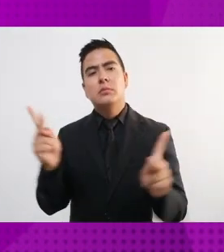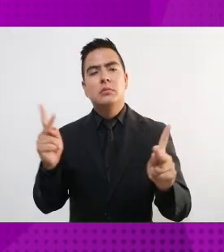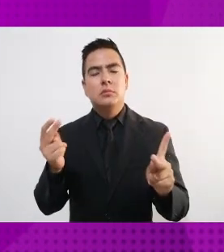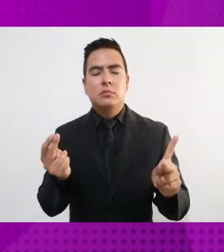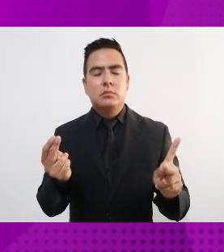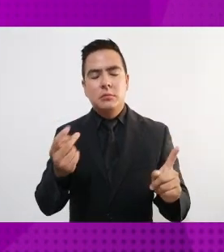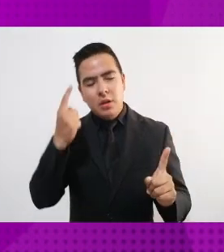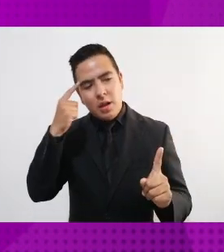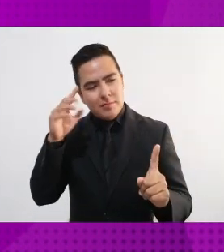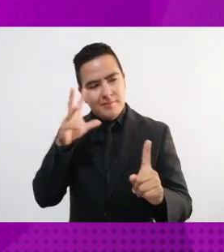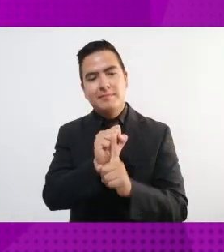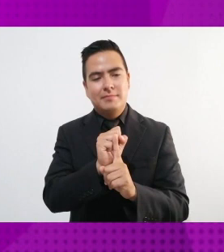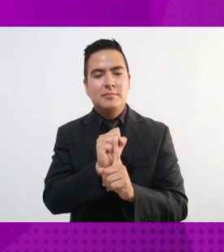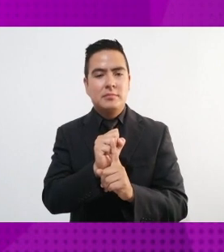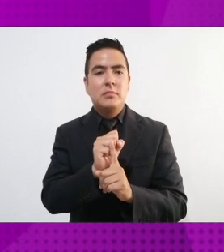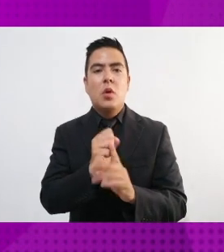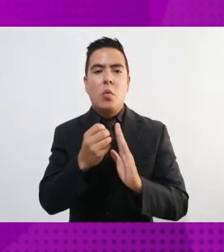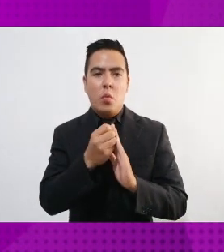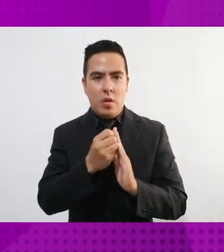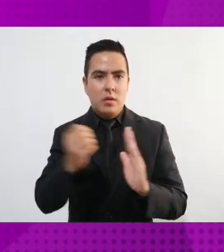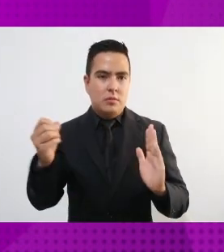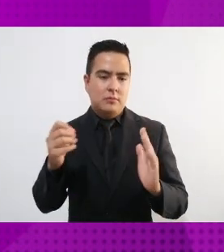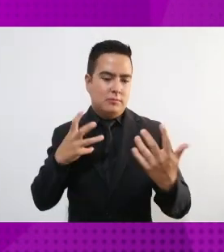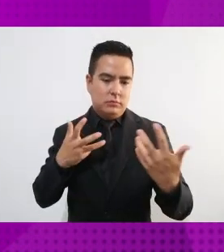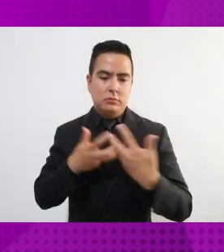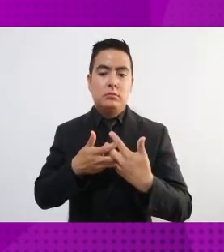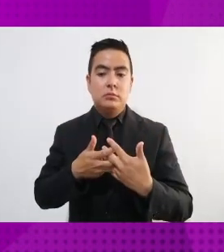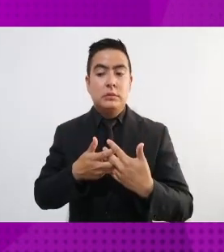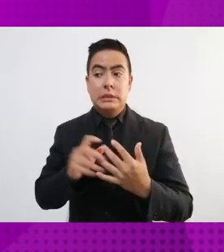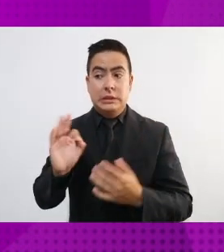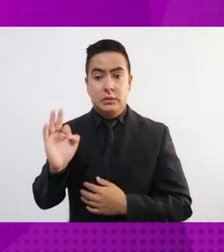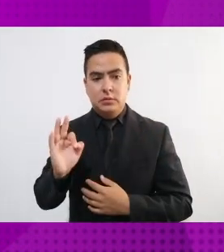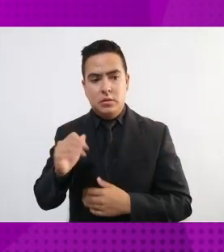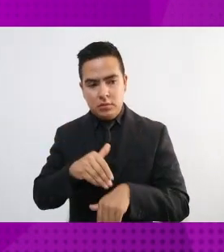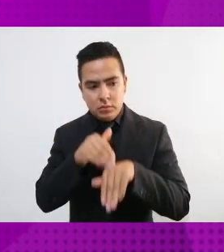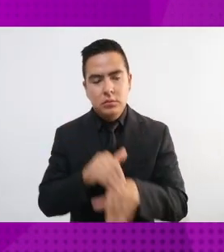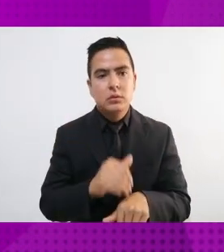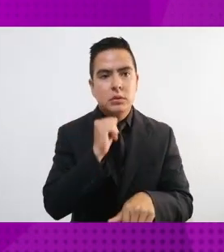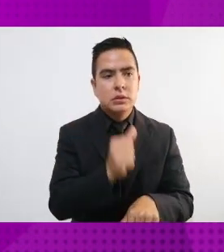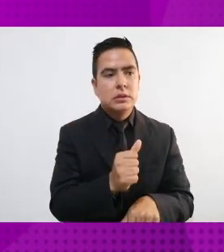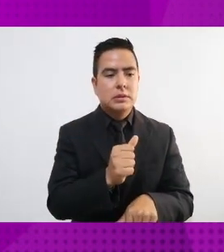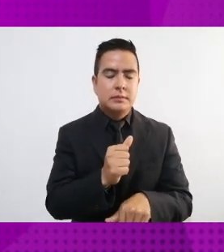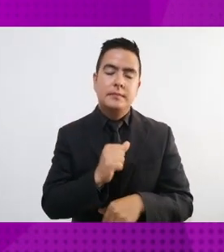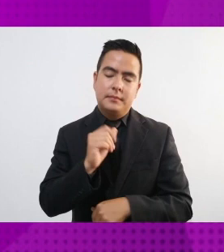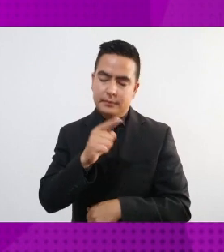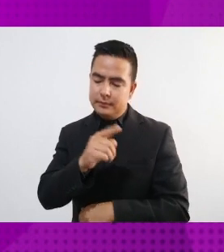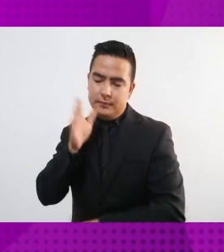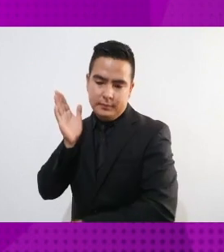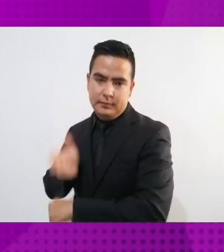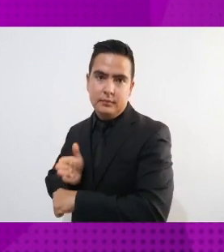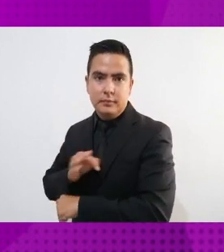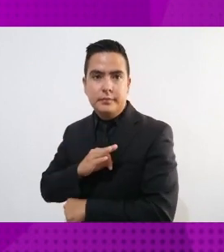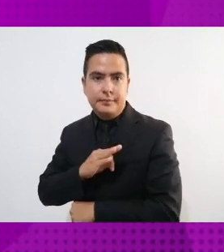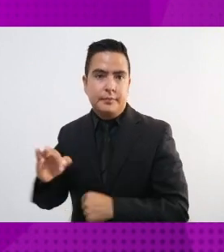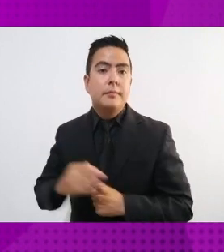vamos a estar en sintonía con esas reglas, si no queremos, por supuesto, incurrir en sanciones que las propias normas establecen,